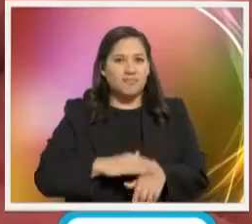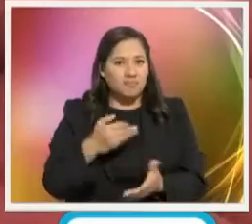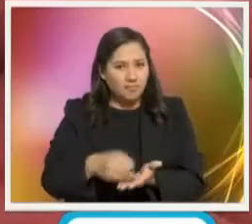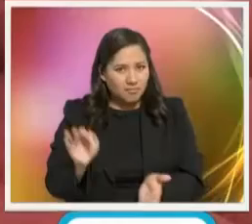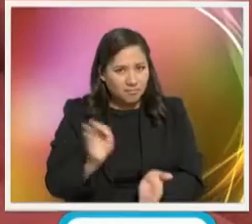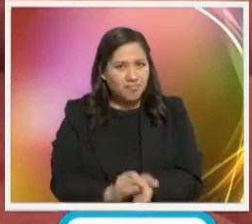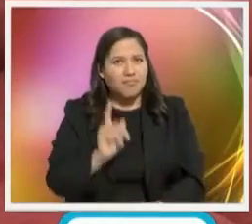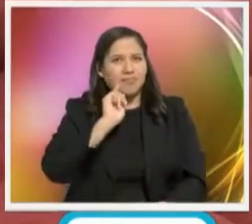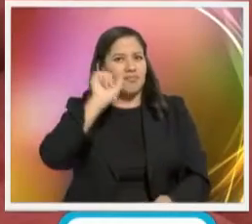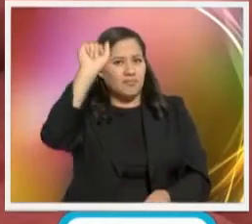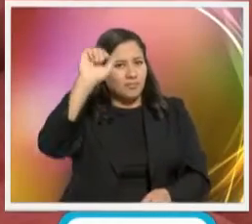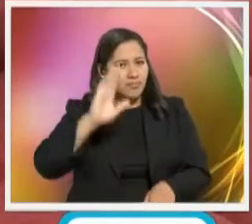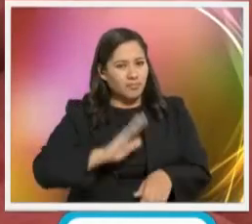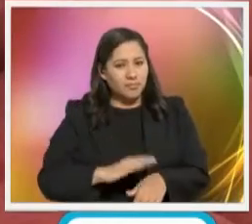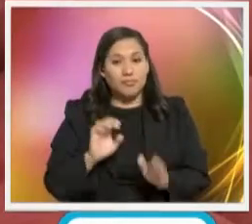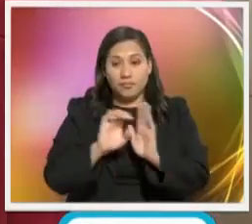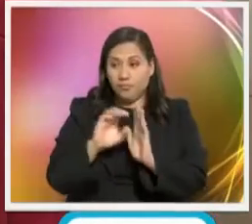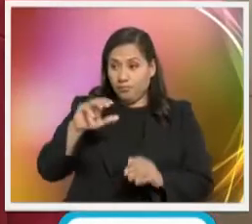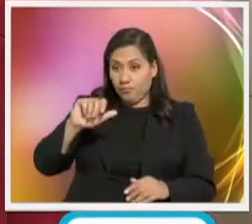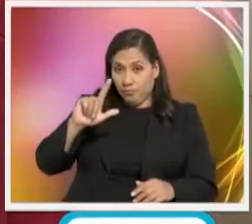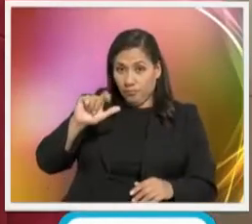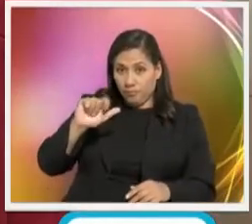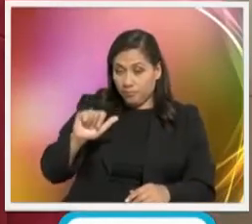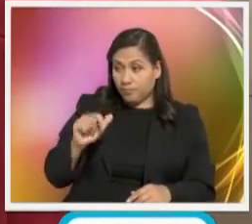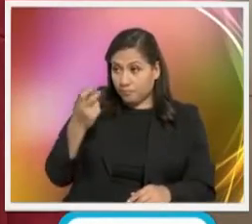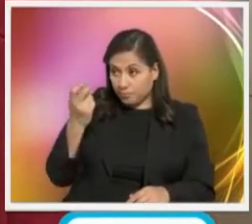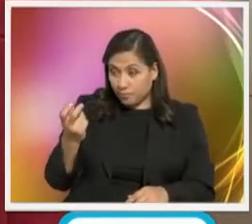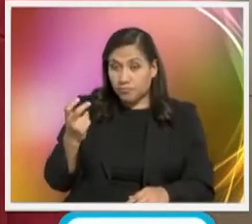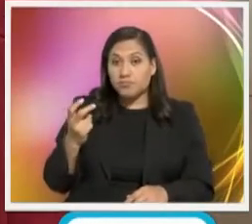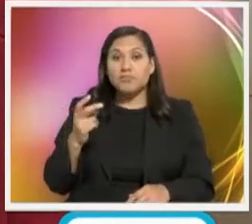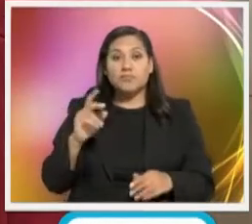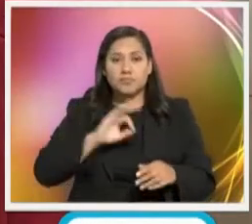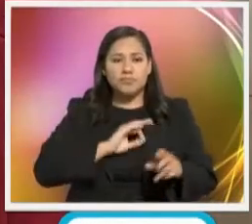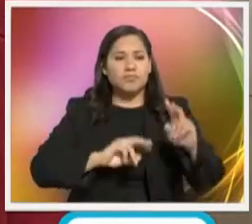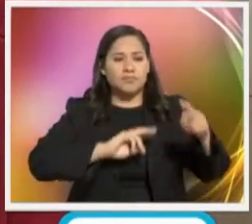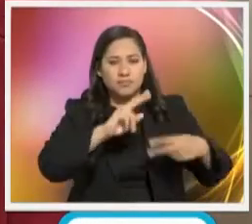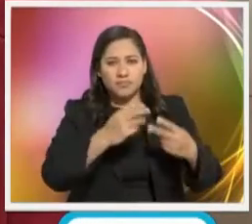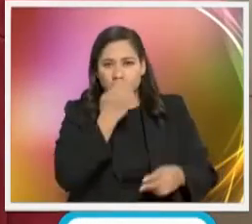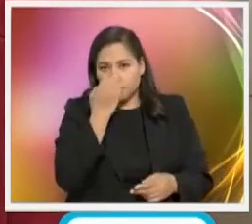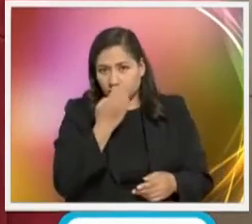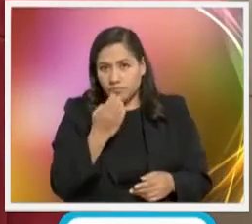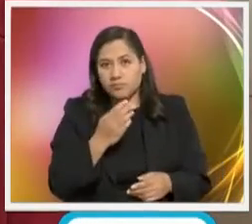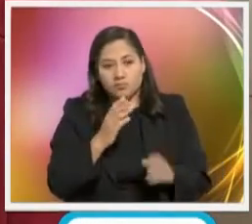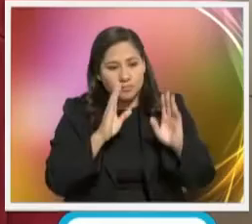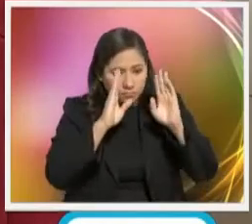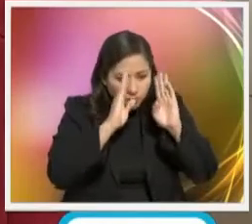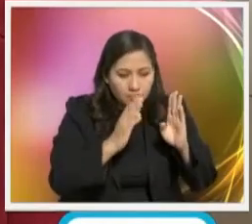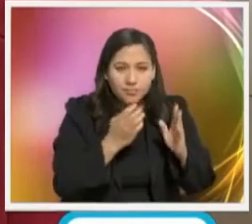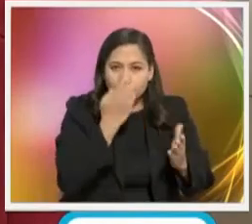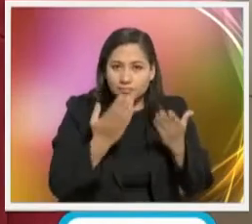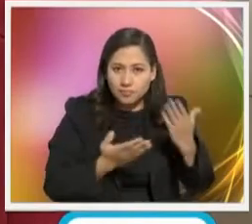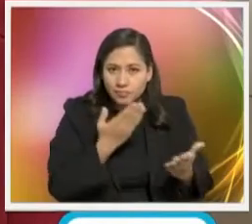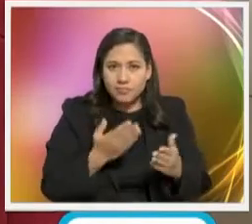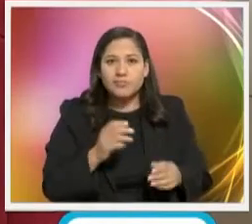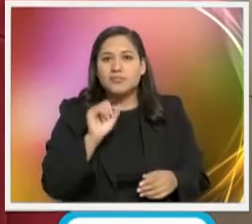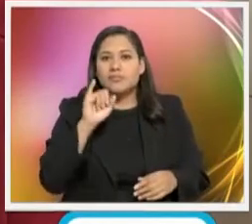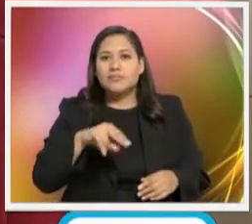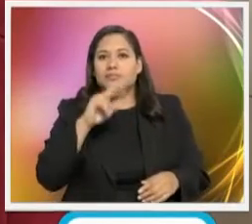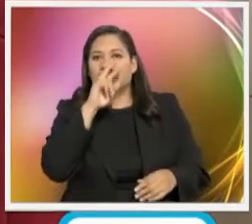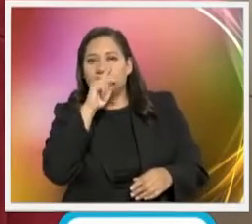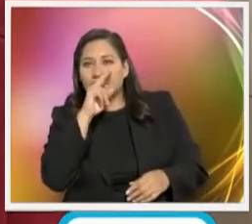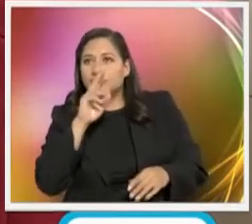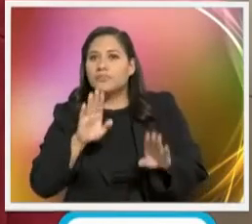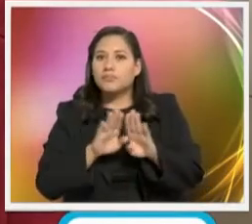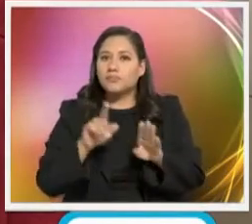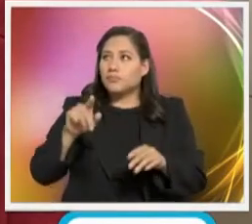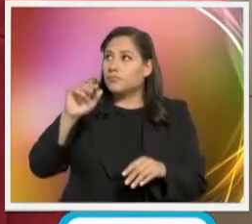un mundo donde no haga falta que Malala tenga que hacer eso y pueda ir a la escuela y decidirse Sí. y dedicarse nada más a estudiar sin tener que preocuparse si va a